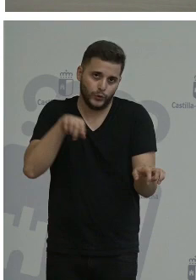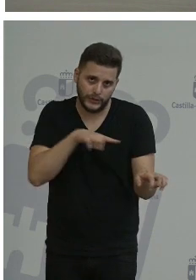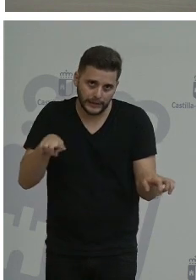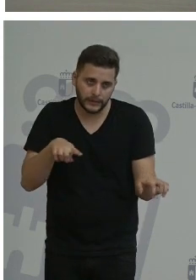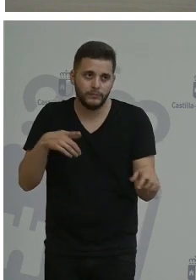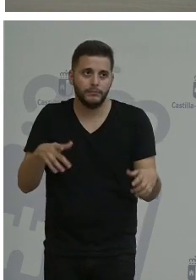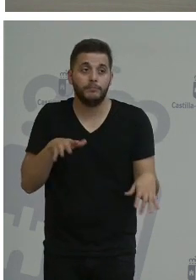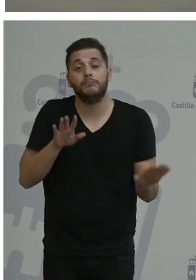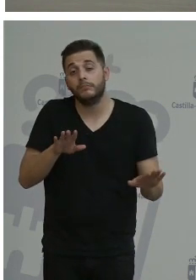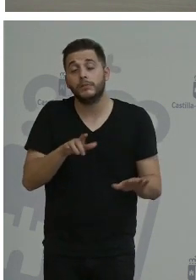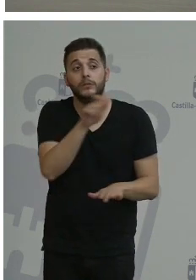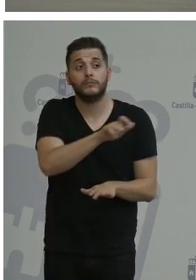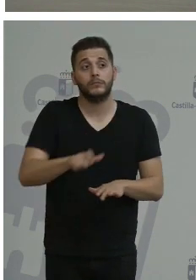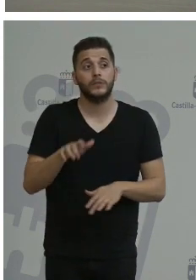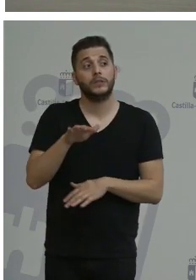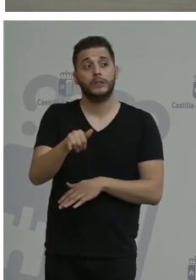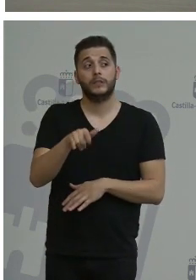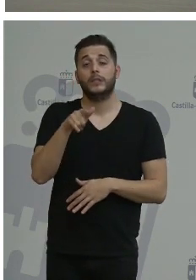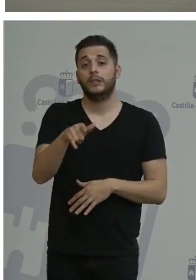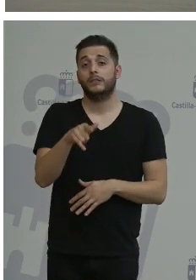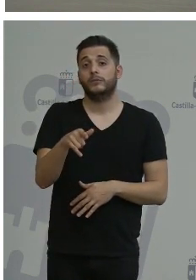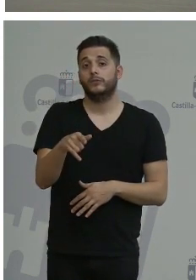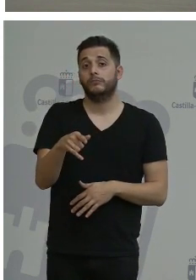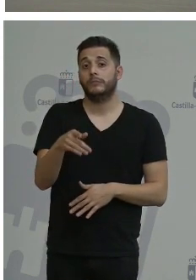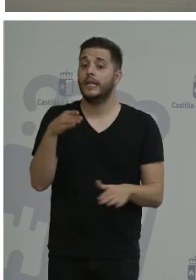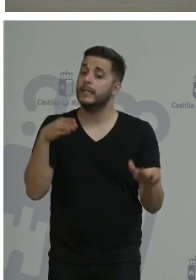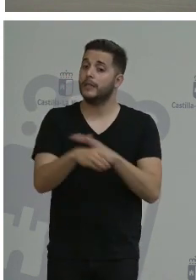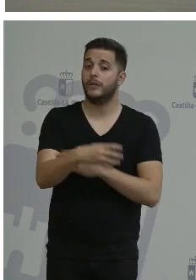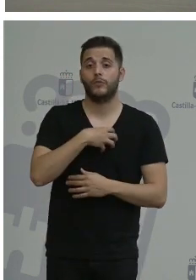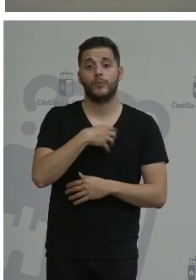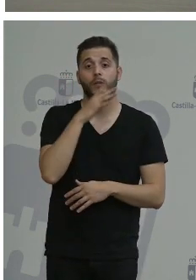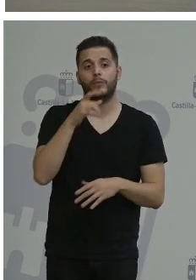acceder porque no se oferta más que por el turno libre.